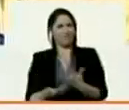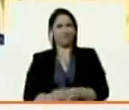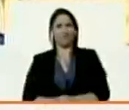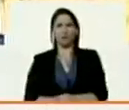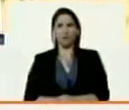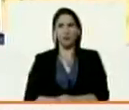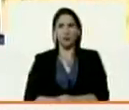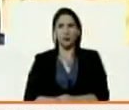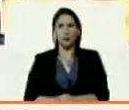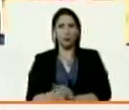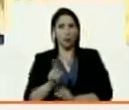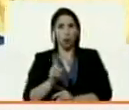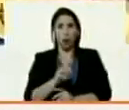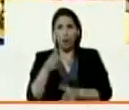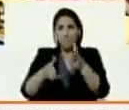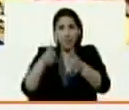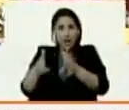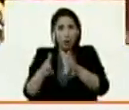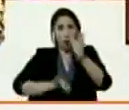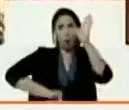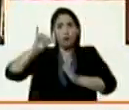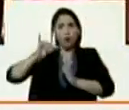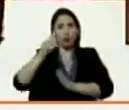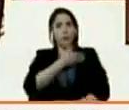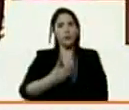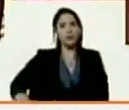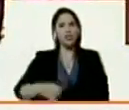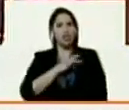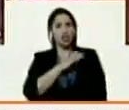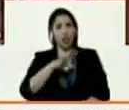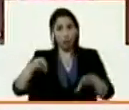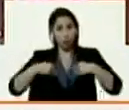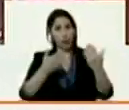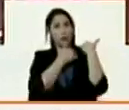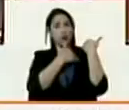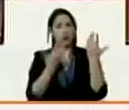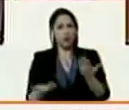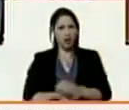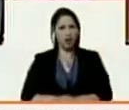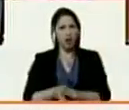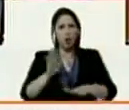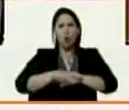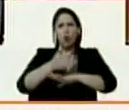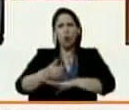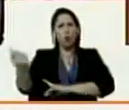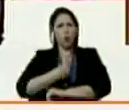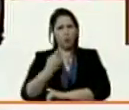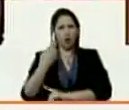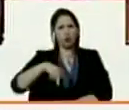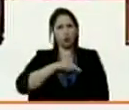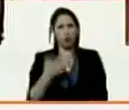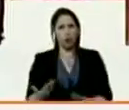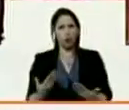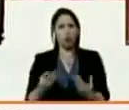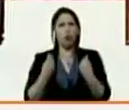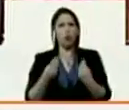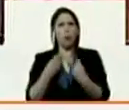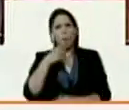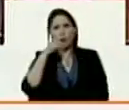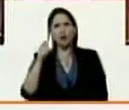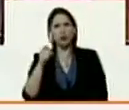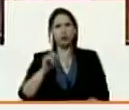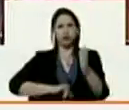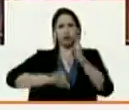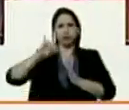No, el metro lo aumentó Piñera, que asuma su responsabilidad. Nos echan la culpa a nosotros, como que Nicolás aumentó